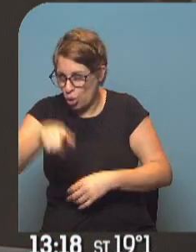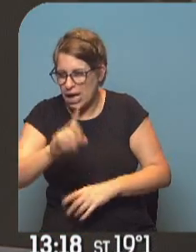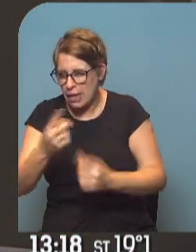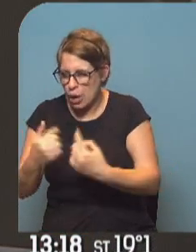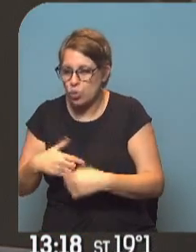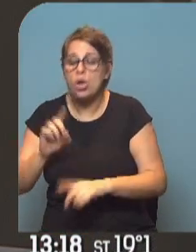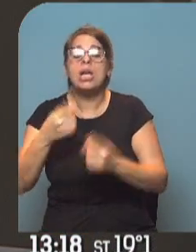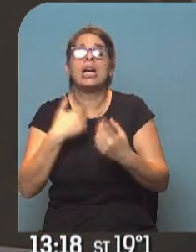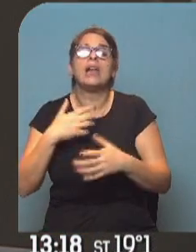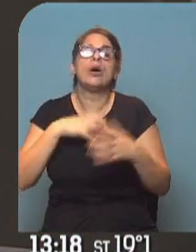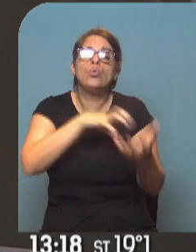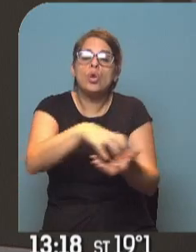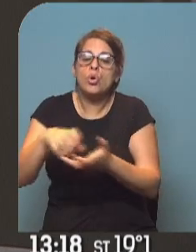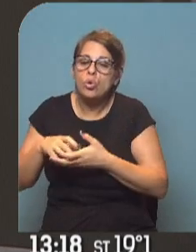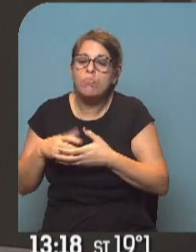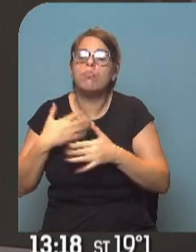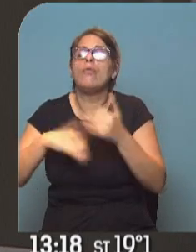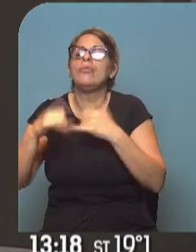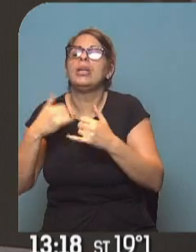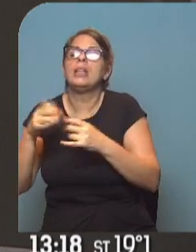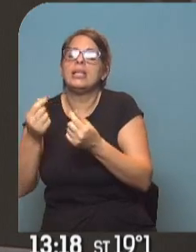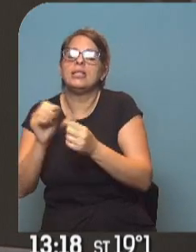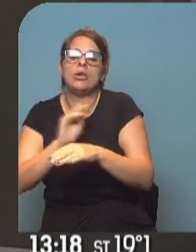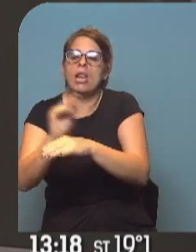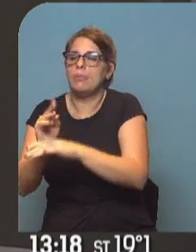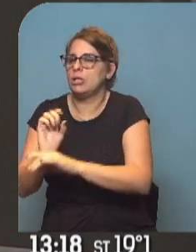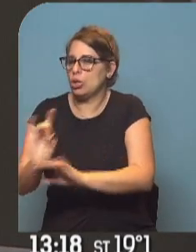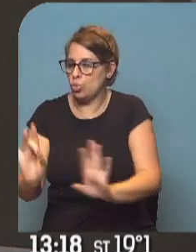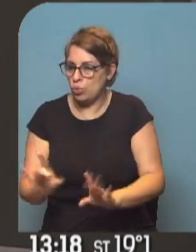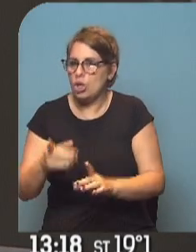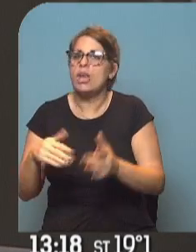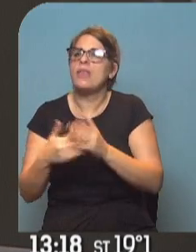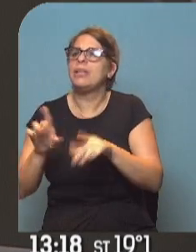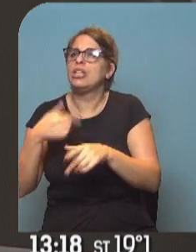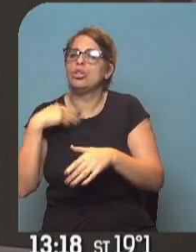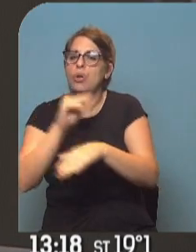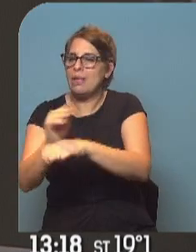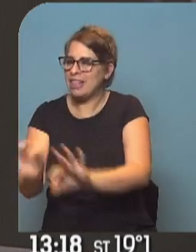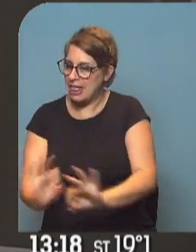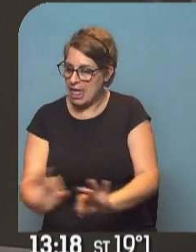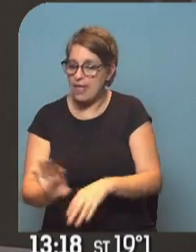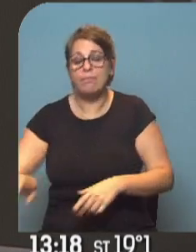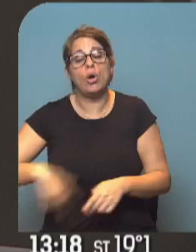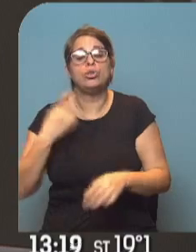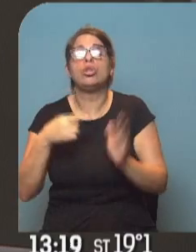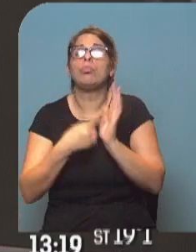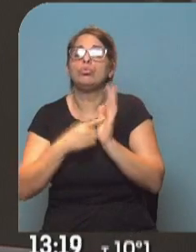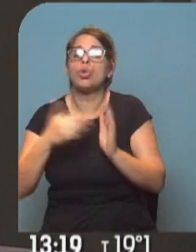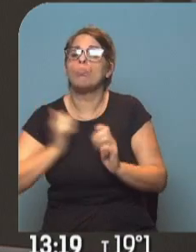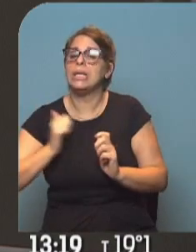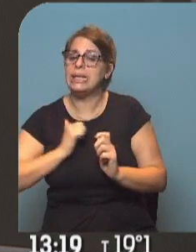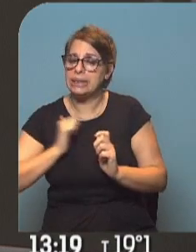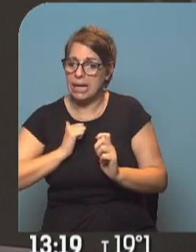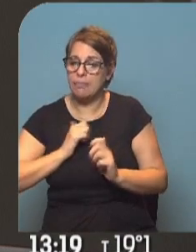tiene su autonomía financiera, no depende del Secretariado General para que le manden los recursos. Claro. Y el tercer aspecto es militar.